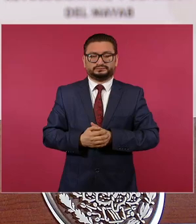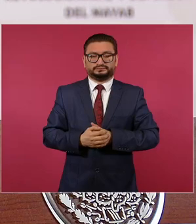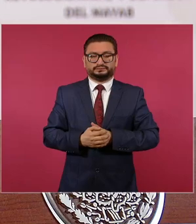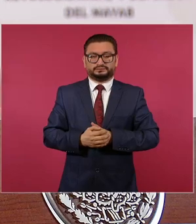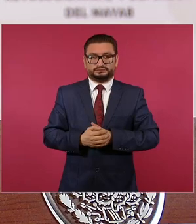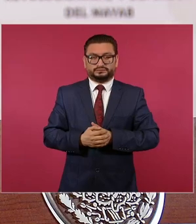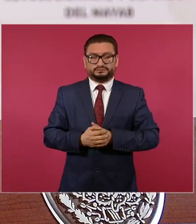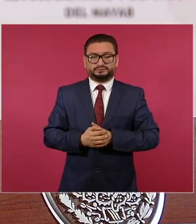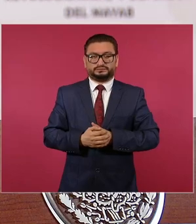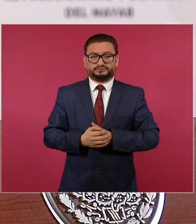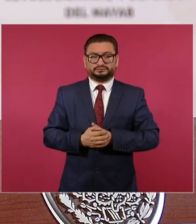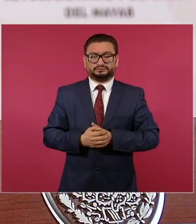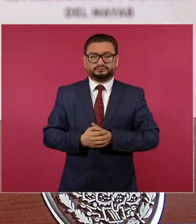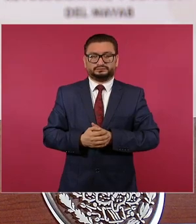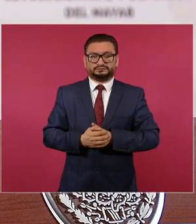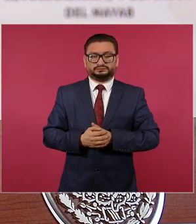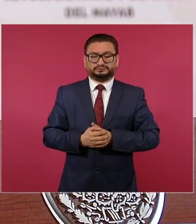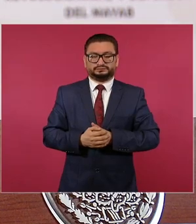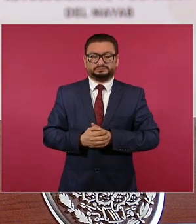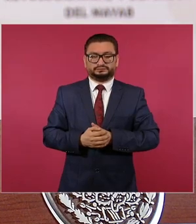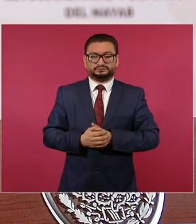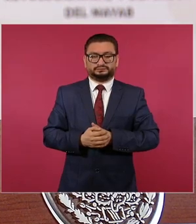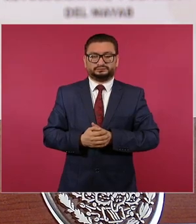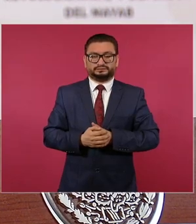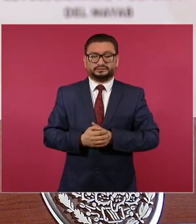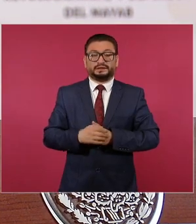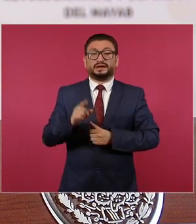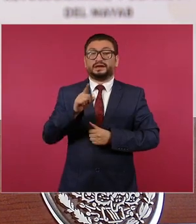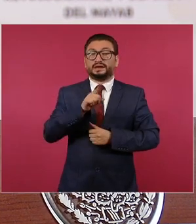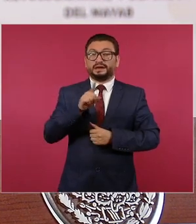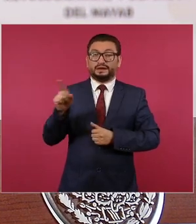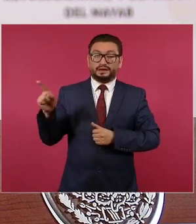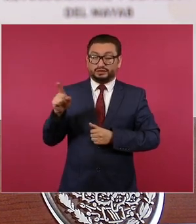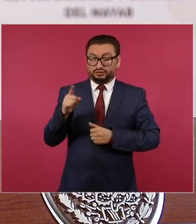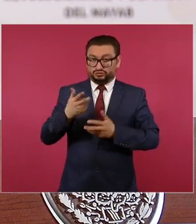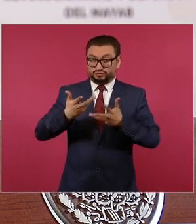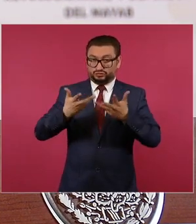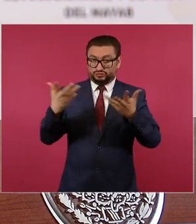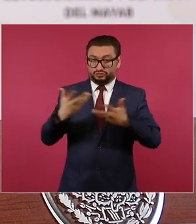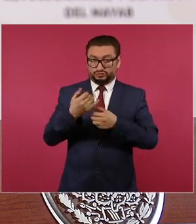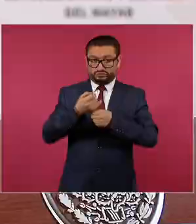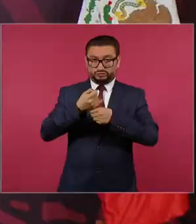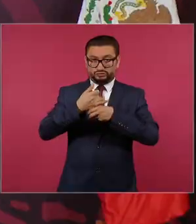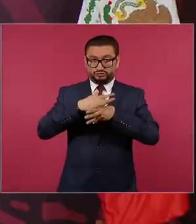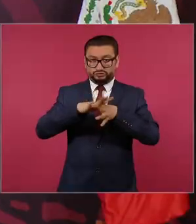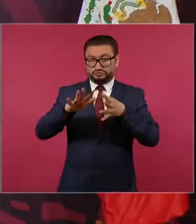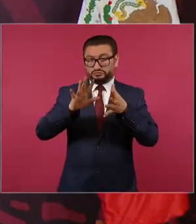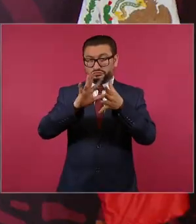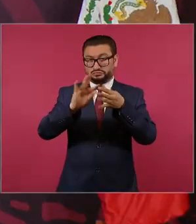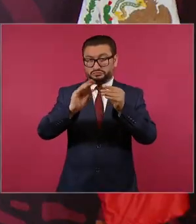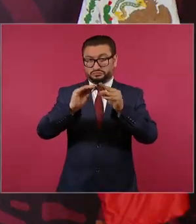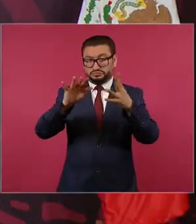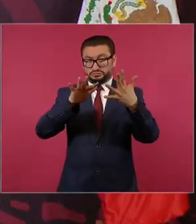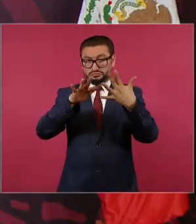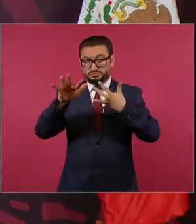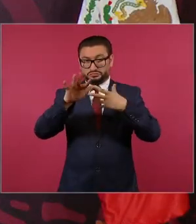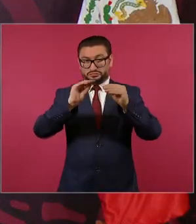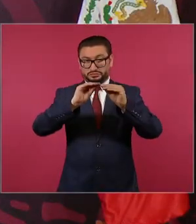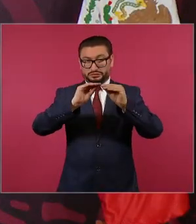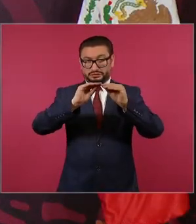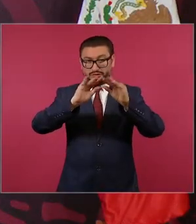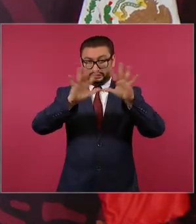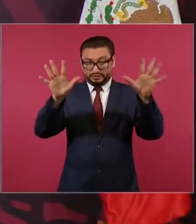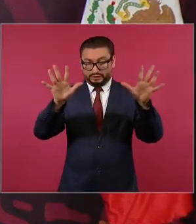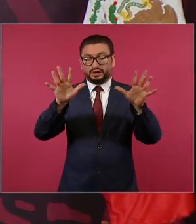Sería muy bueno que actuaran de manera transparente e informaran.